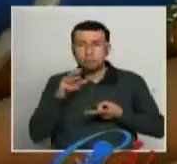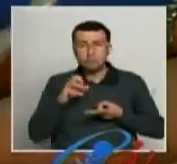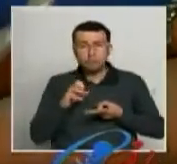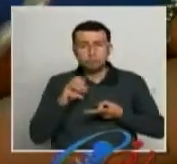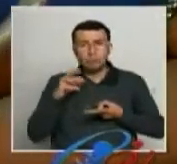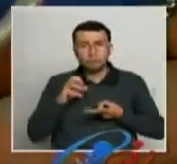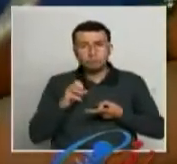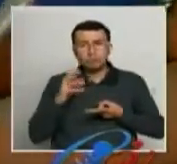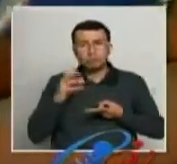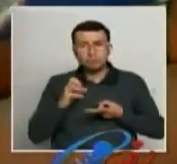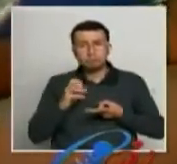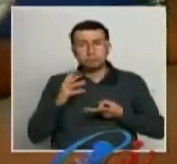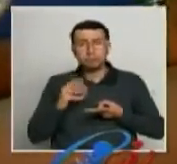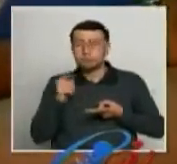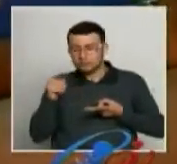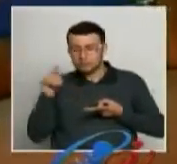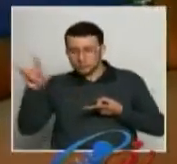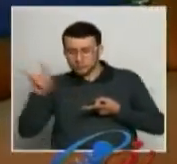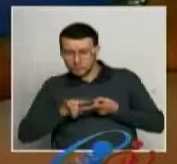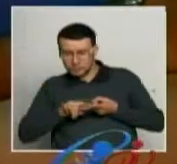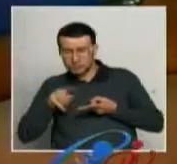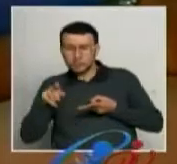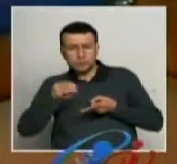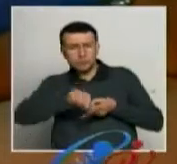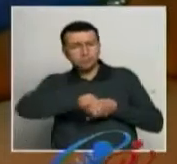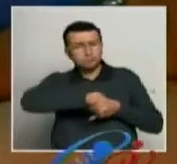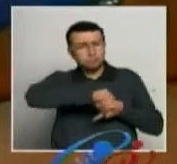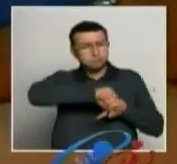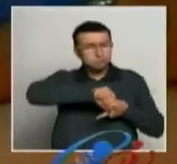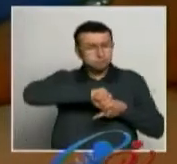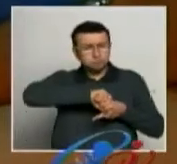el espectro,